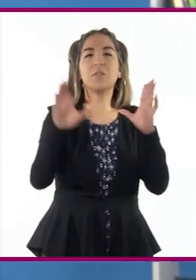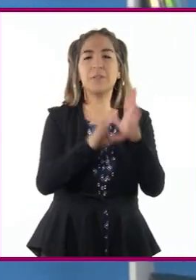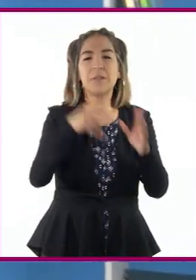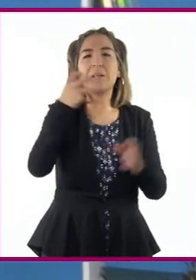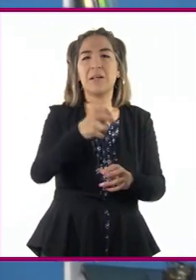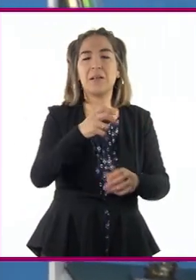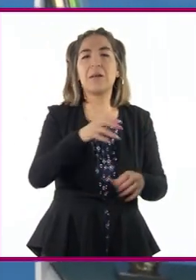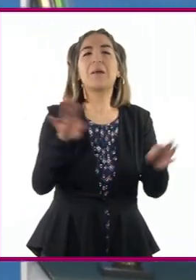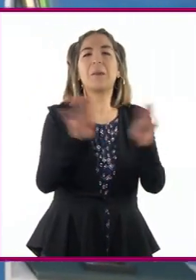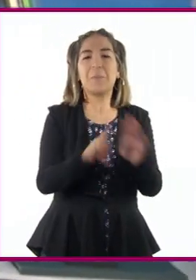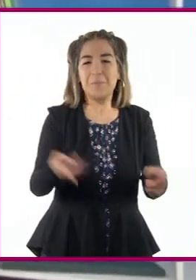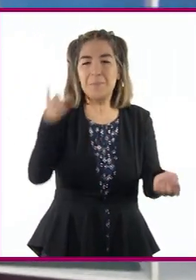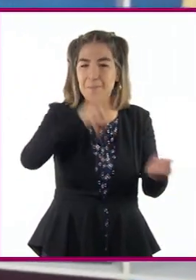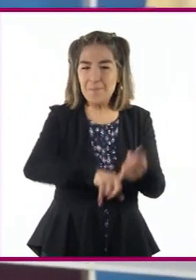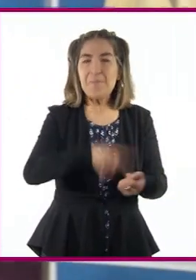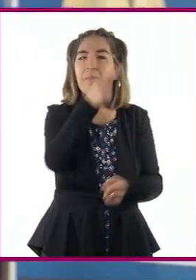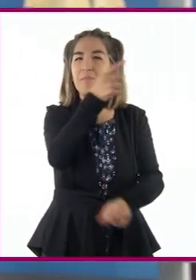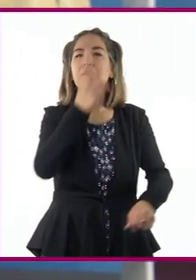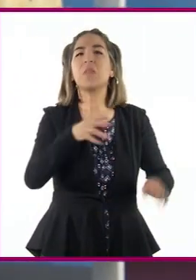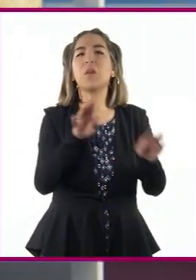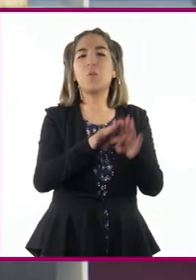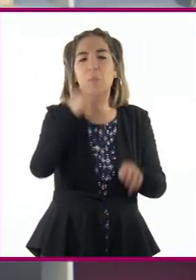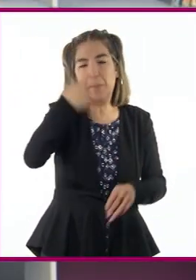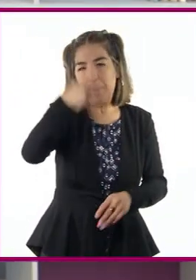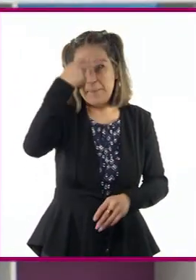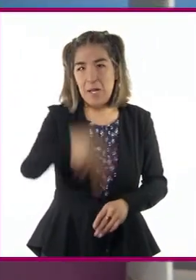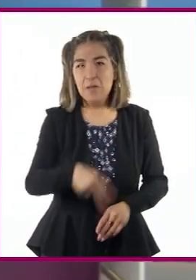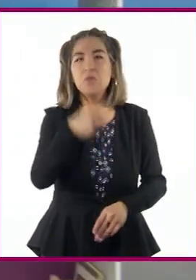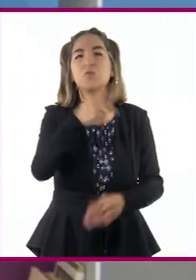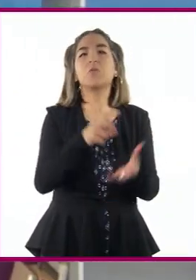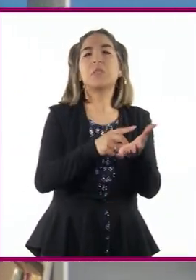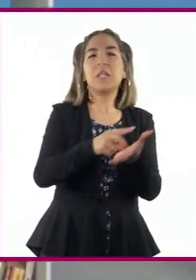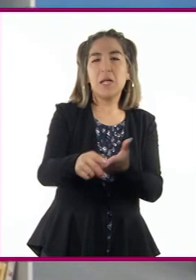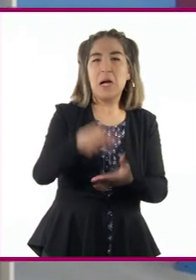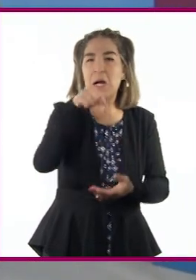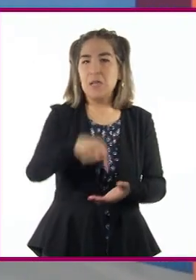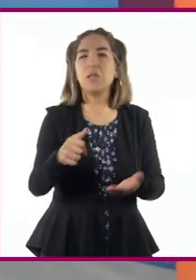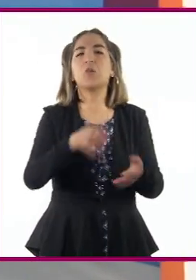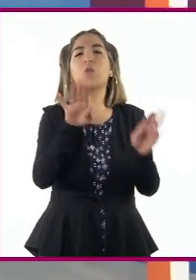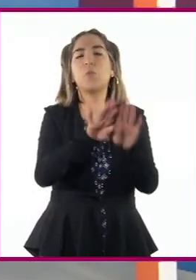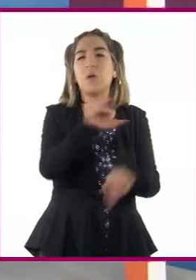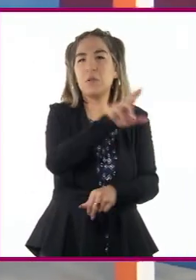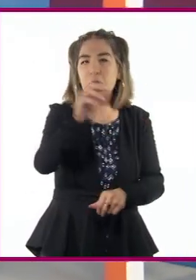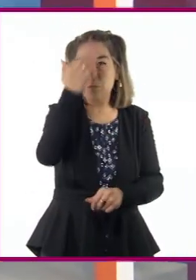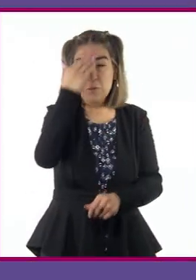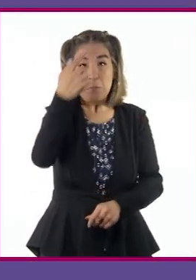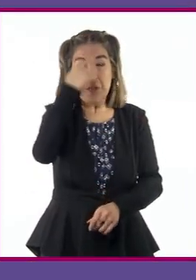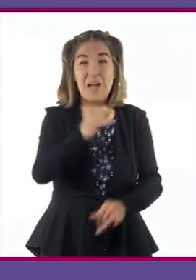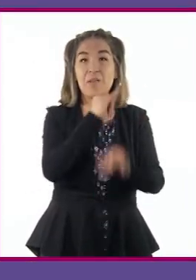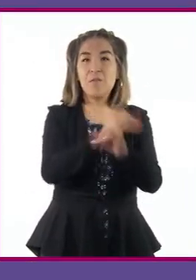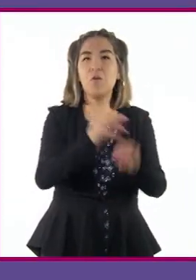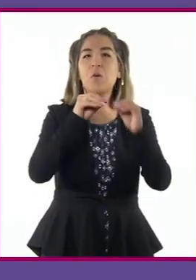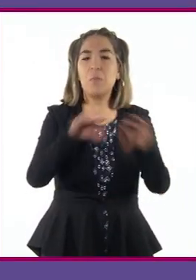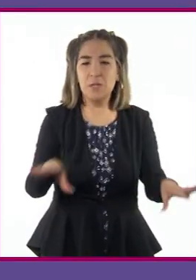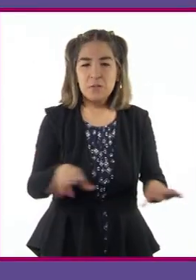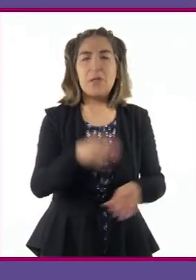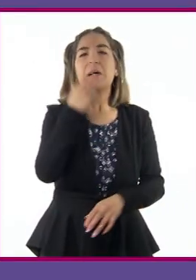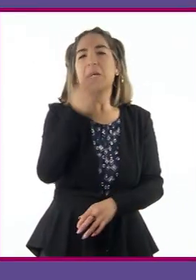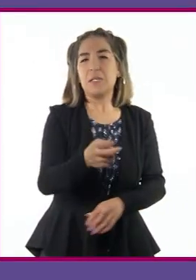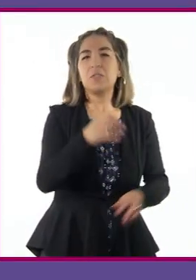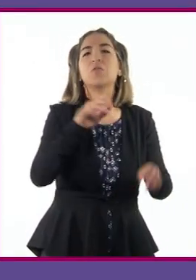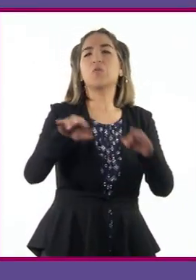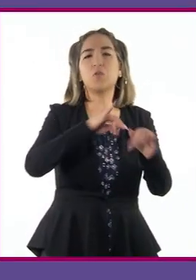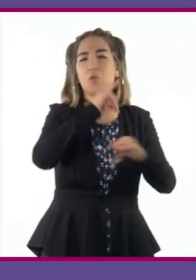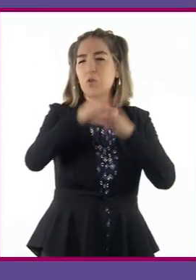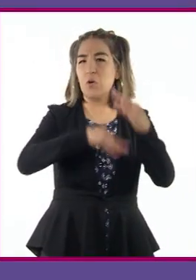Estados Unidos Mexicanos reconoce el derecho de la ciudadanía al acceso a la información. Todas las